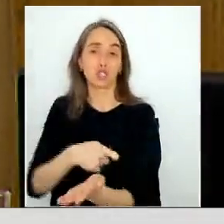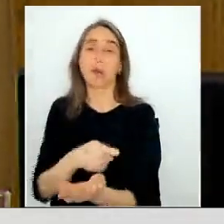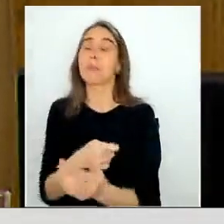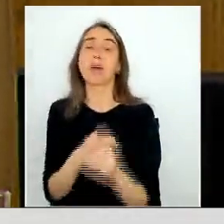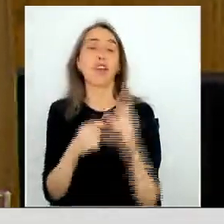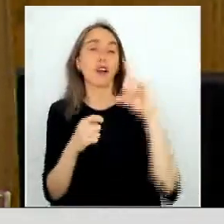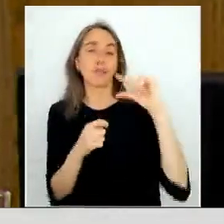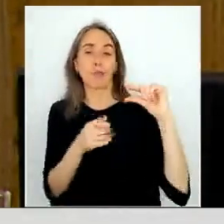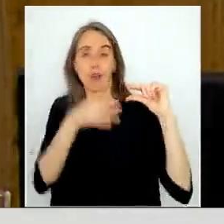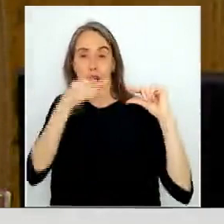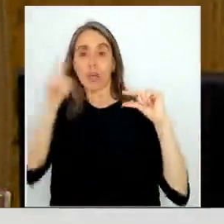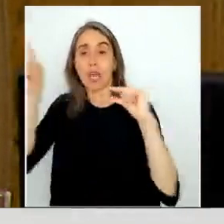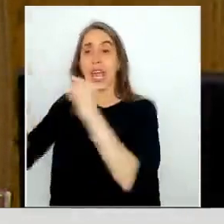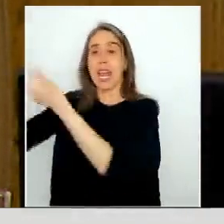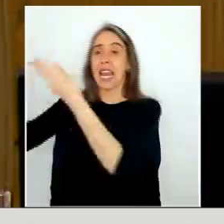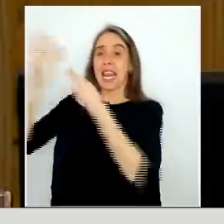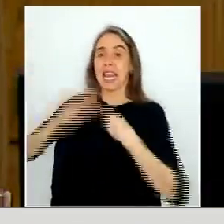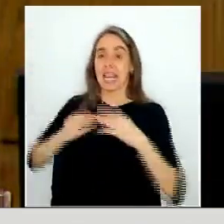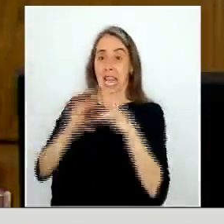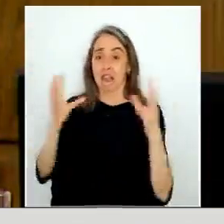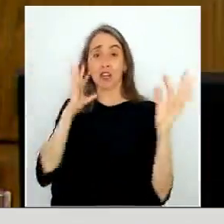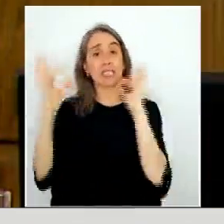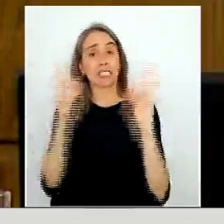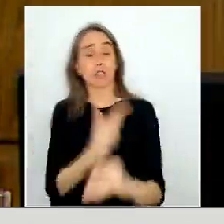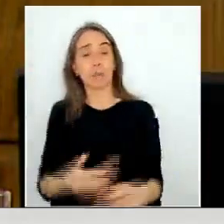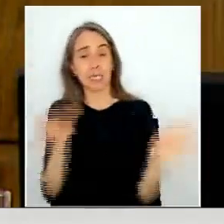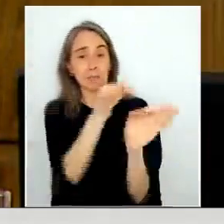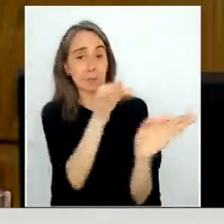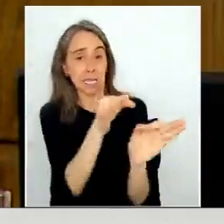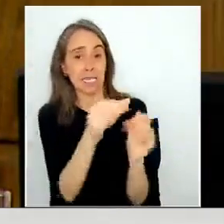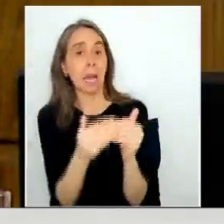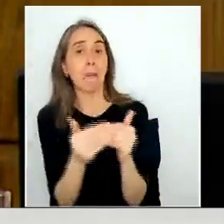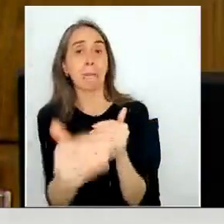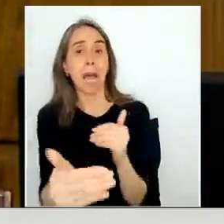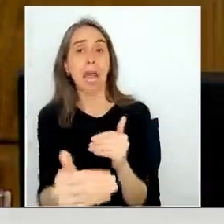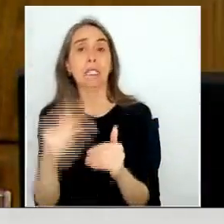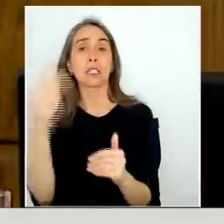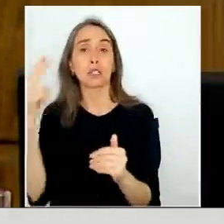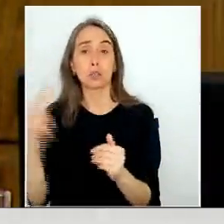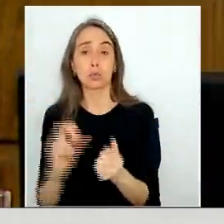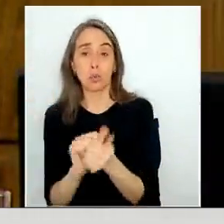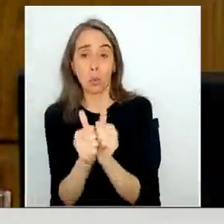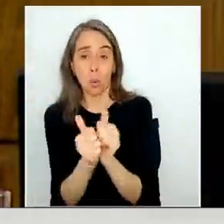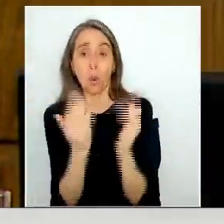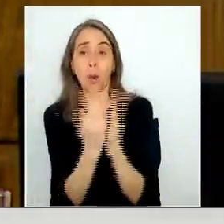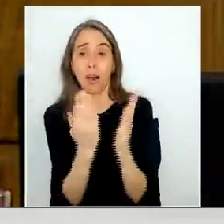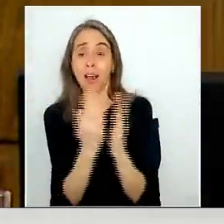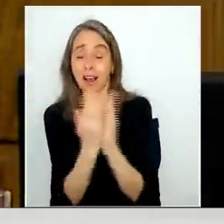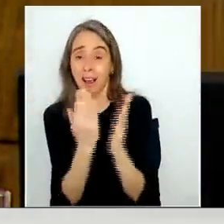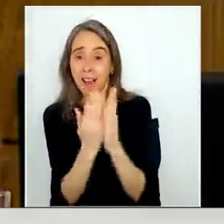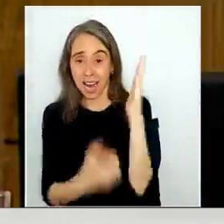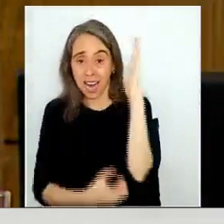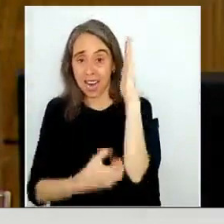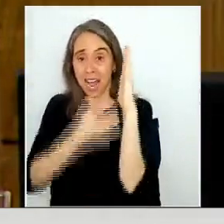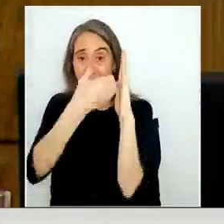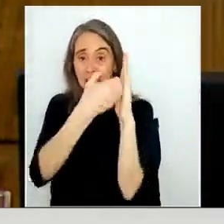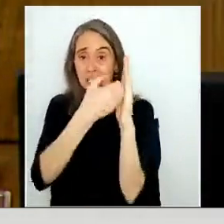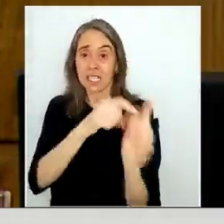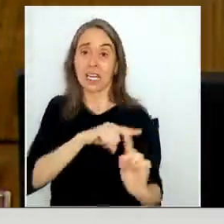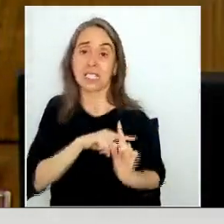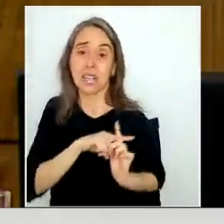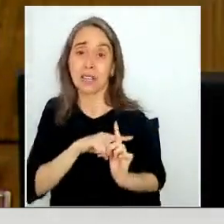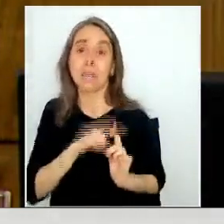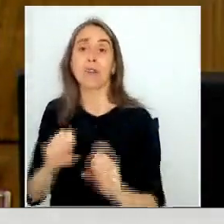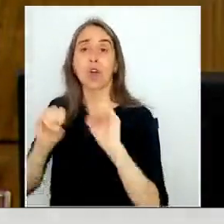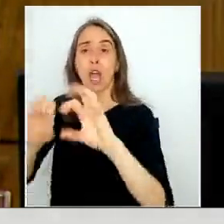señora presidenta va más allá y es el haber sacrificado su propia carrera por la pasión que sentía educando difundiendo